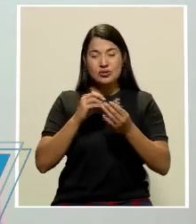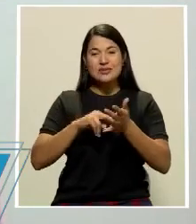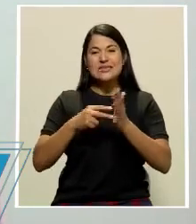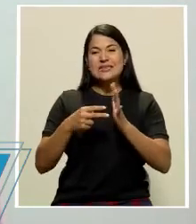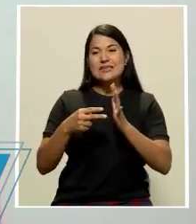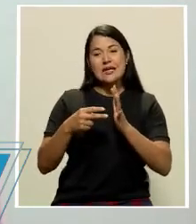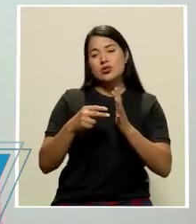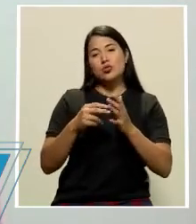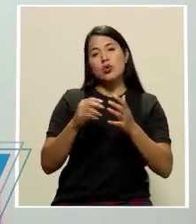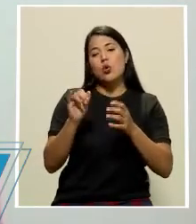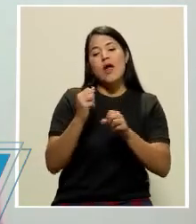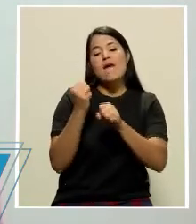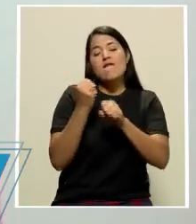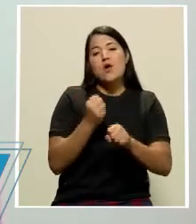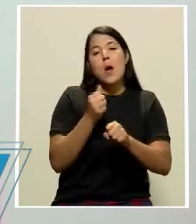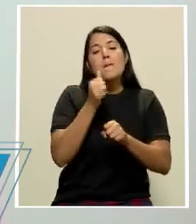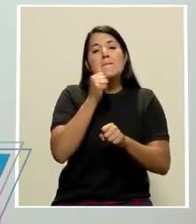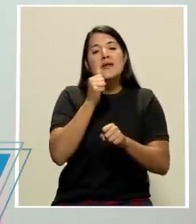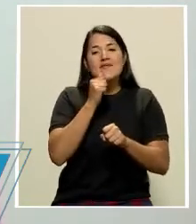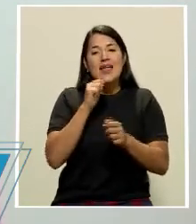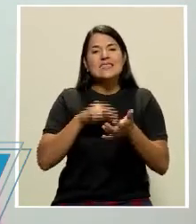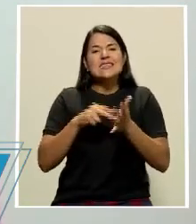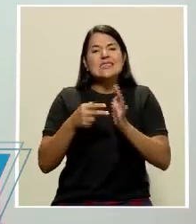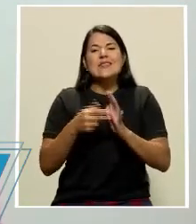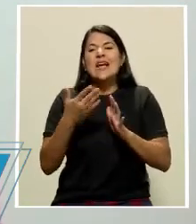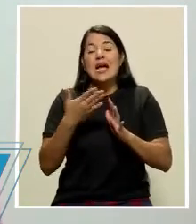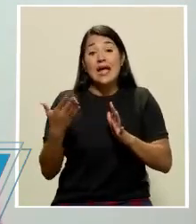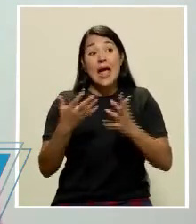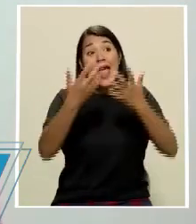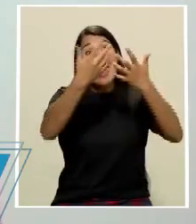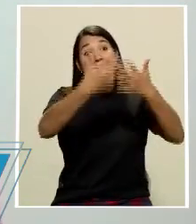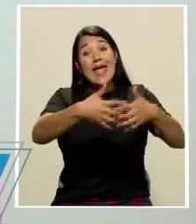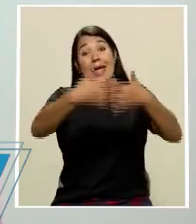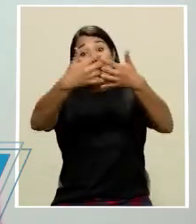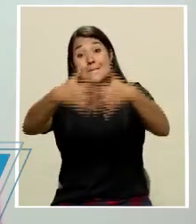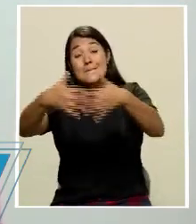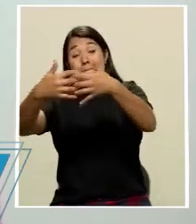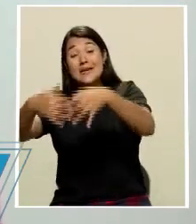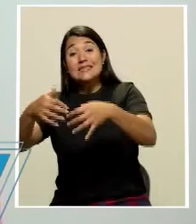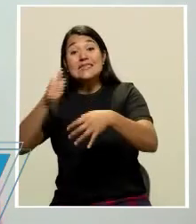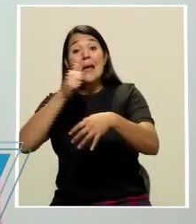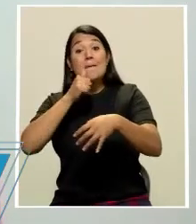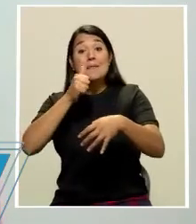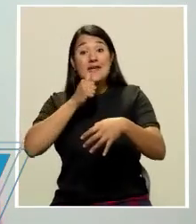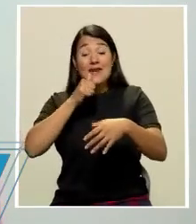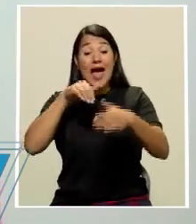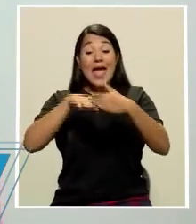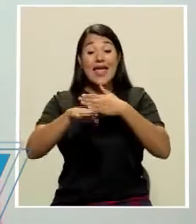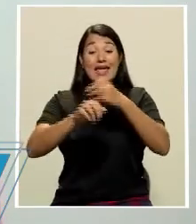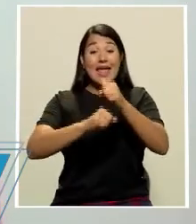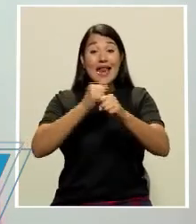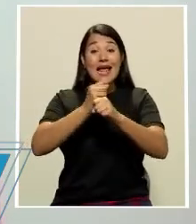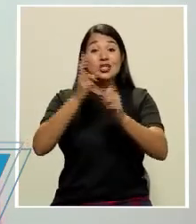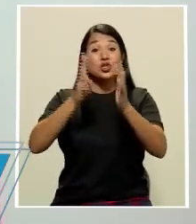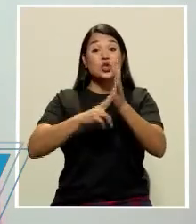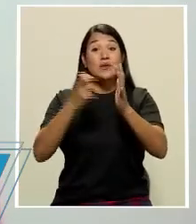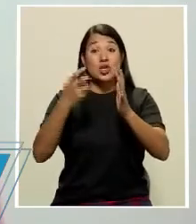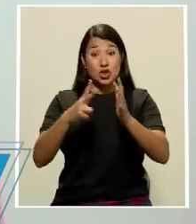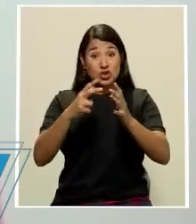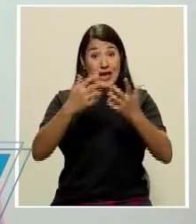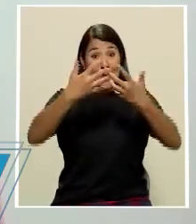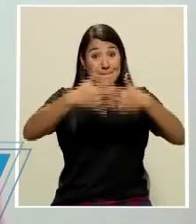esquemas privados, es decir, son las empresas privadas las que se unen en el año 2012 para crear esta